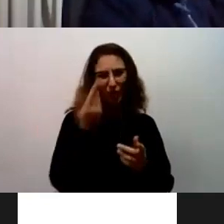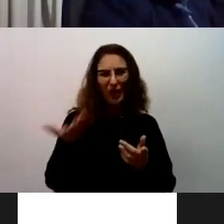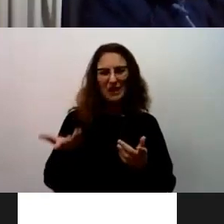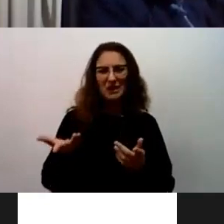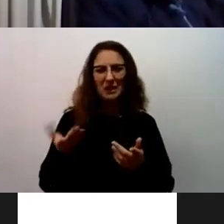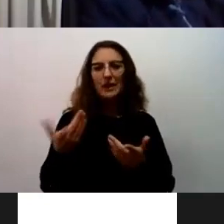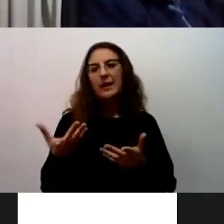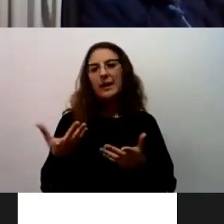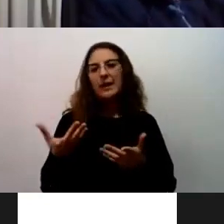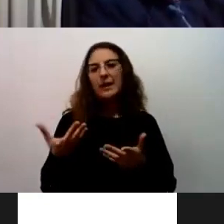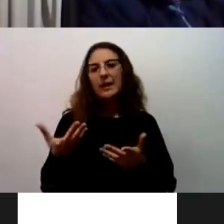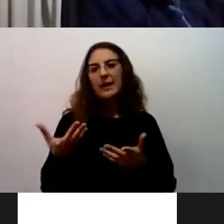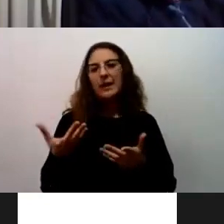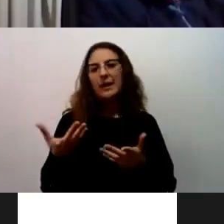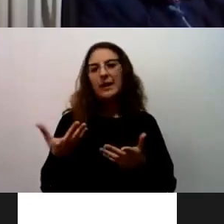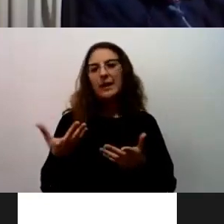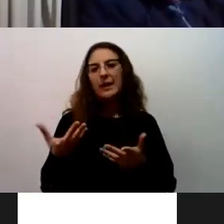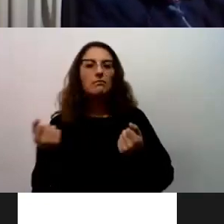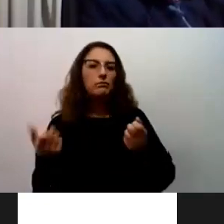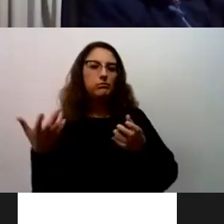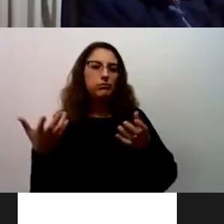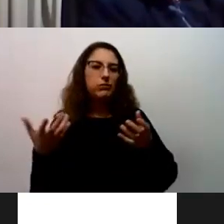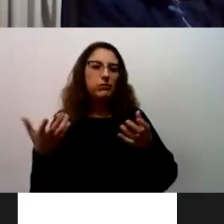coches fabricados por carroceras en Rosario.